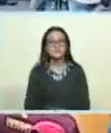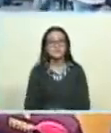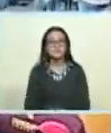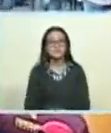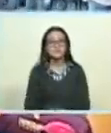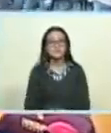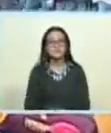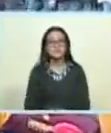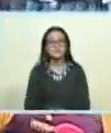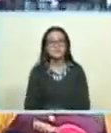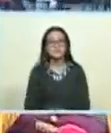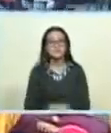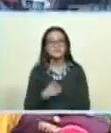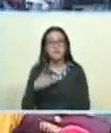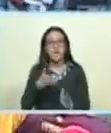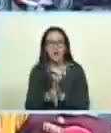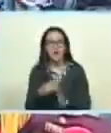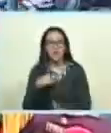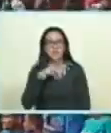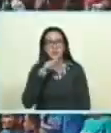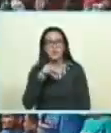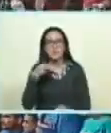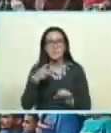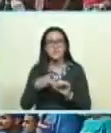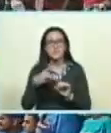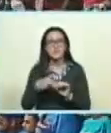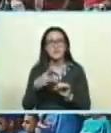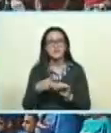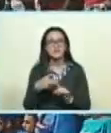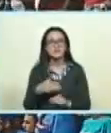Bueno, yo voy a hablar de PDVSA ahora, por favor.